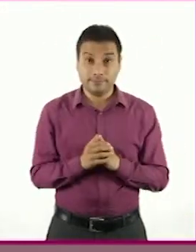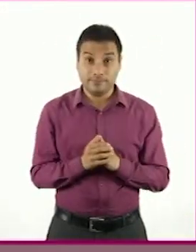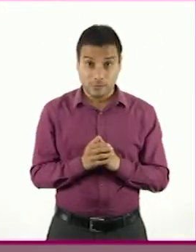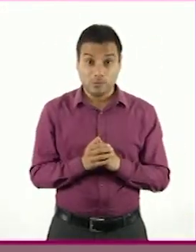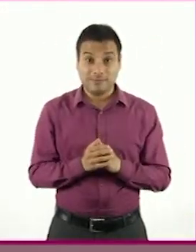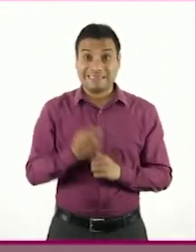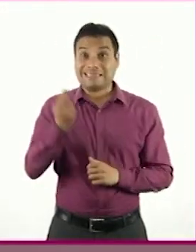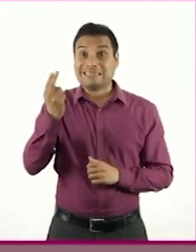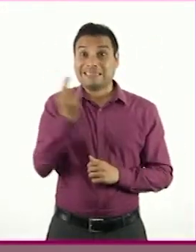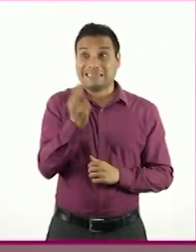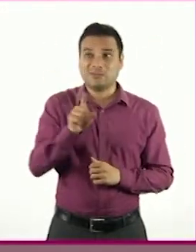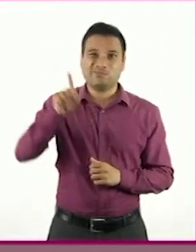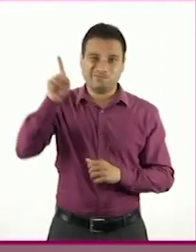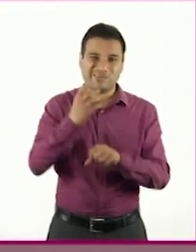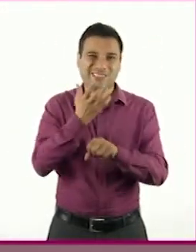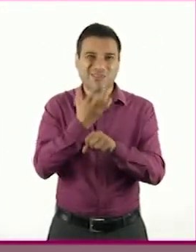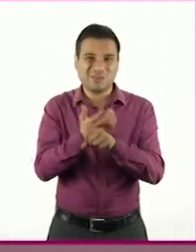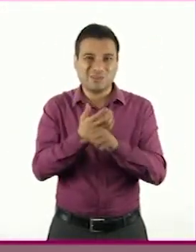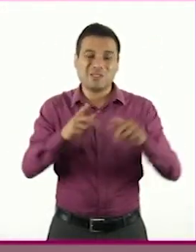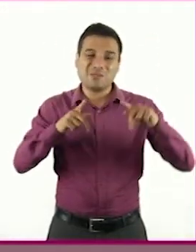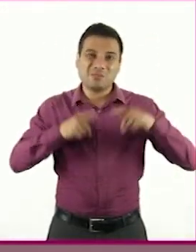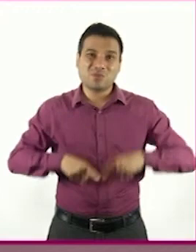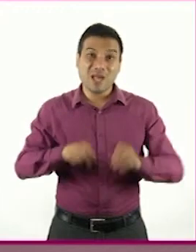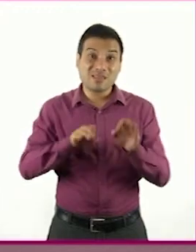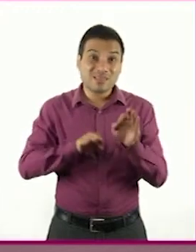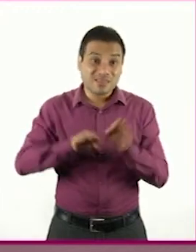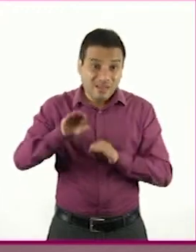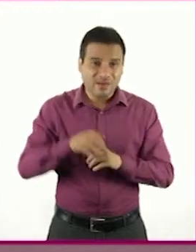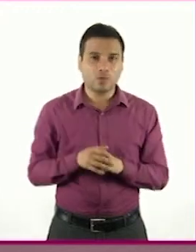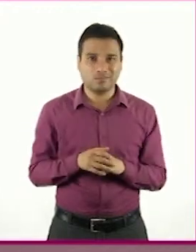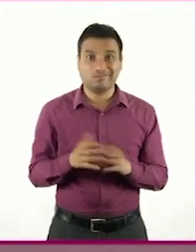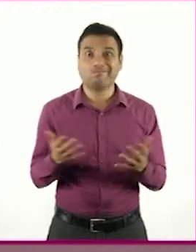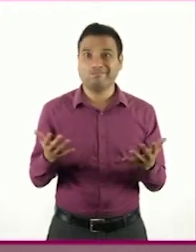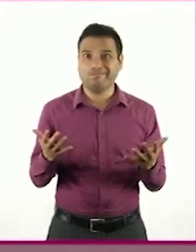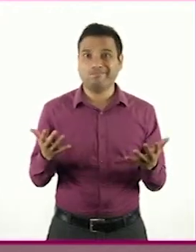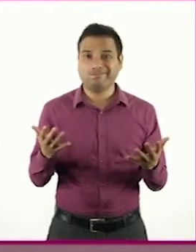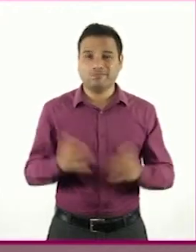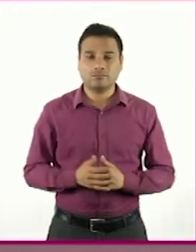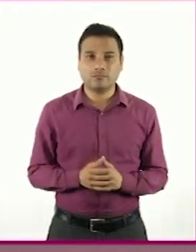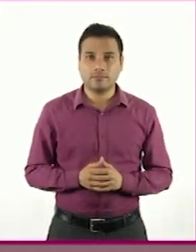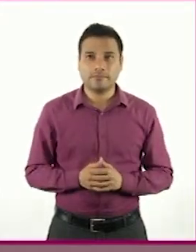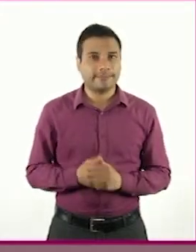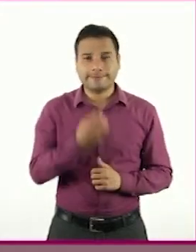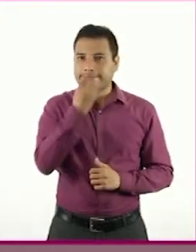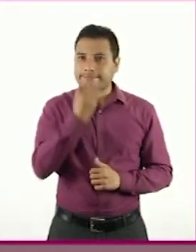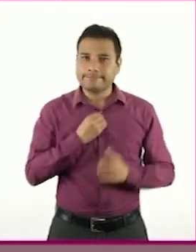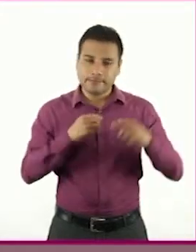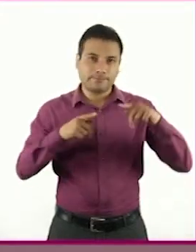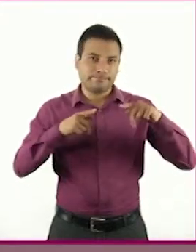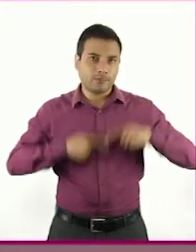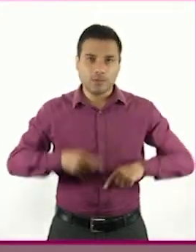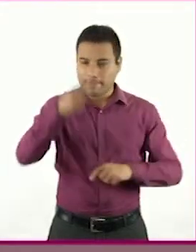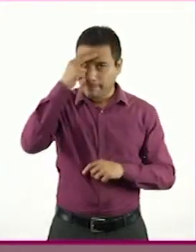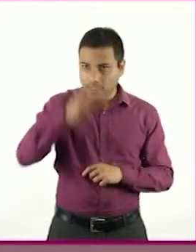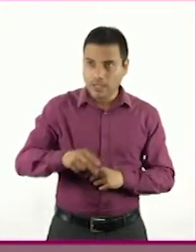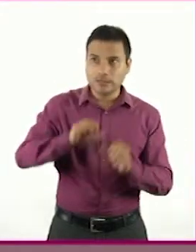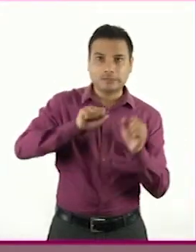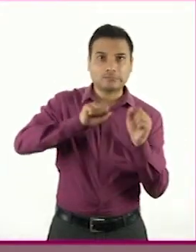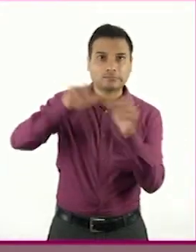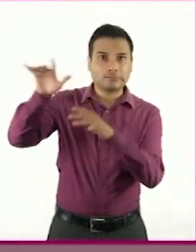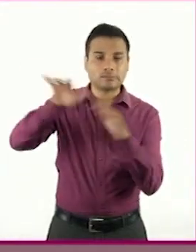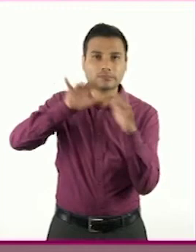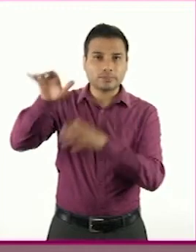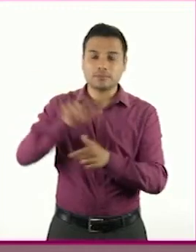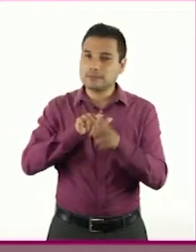necesidad de mano de obra en Estados Unidos y la escasez de buenos empleos en México ha provocado que la inmigración ilegal